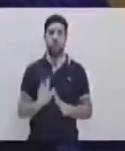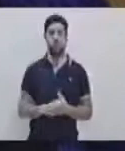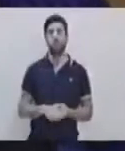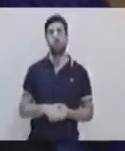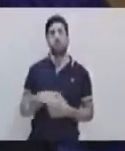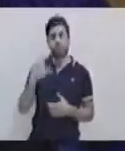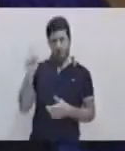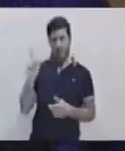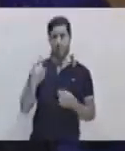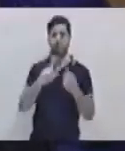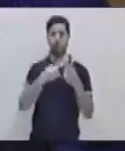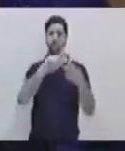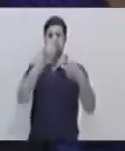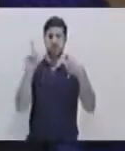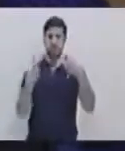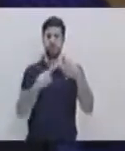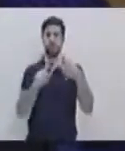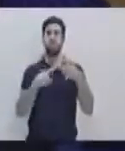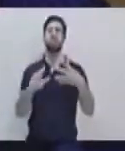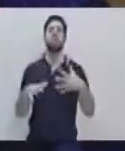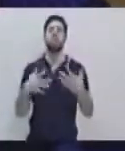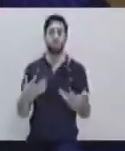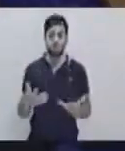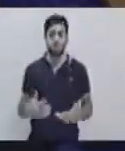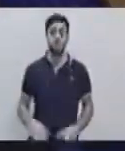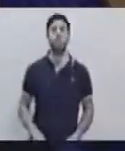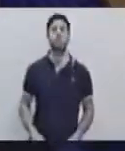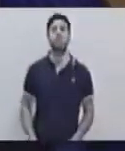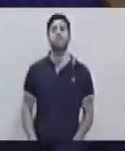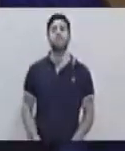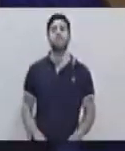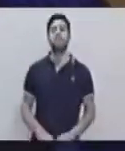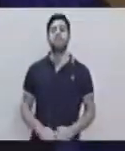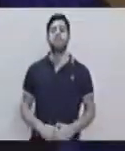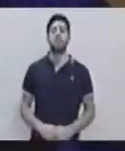que hacer rápido. Segunda acción.